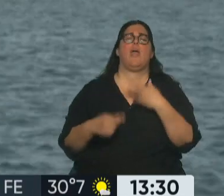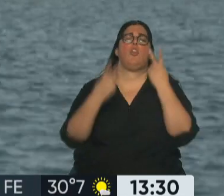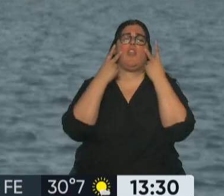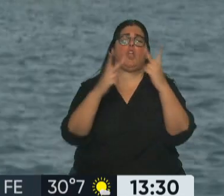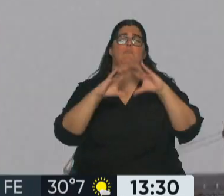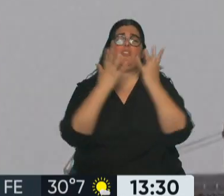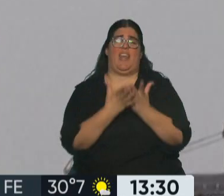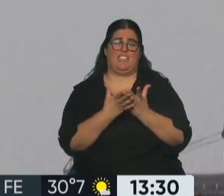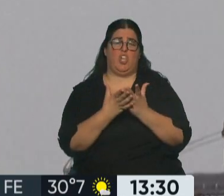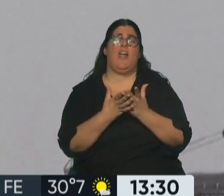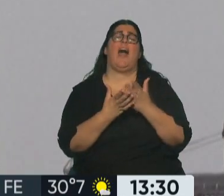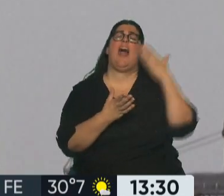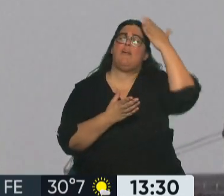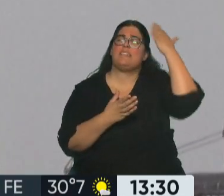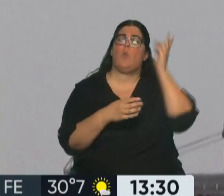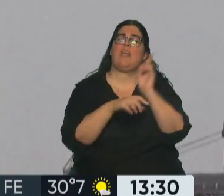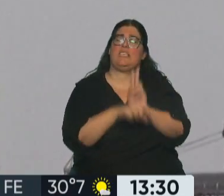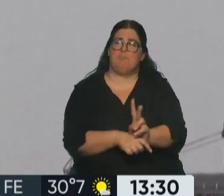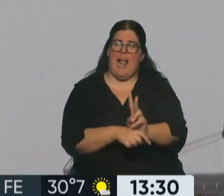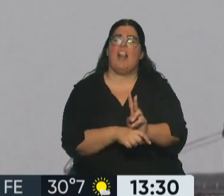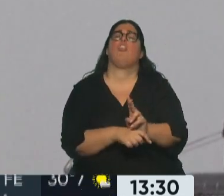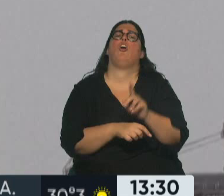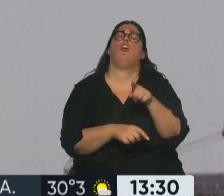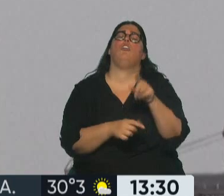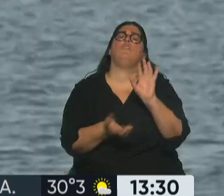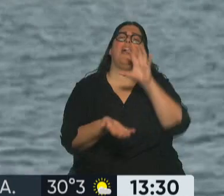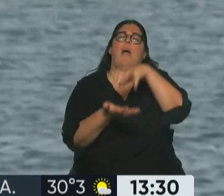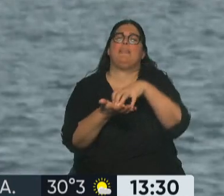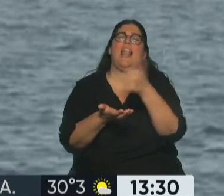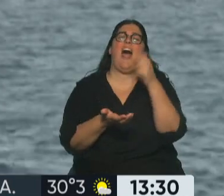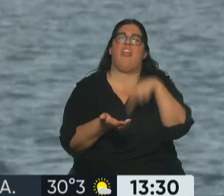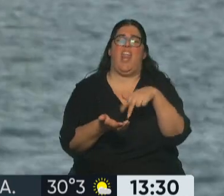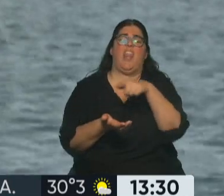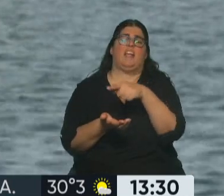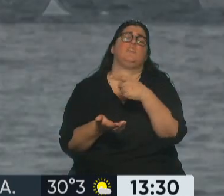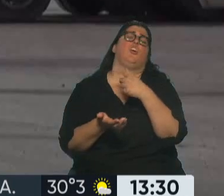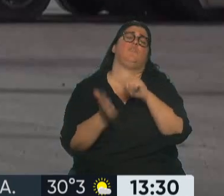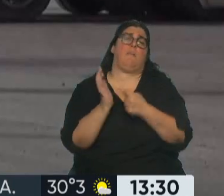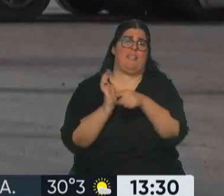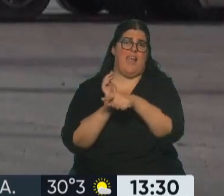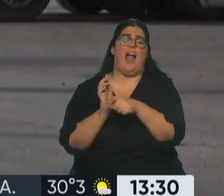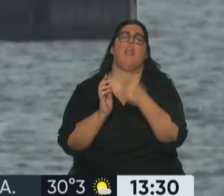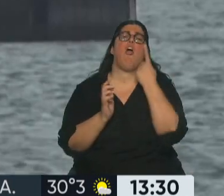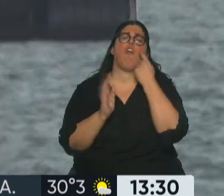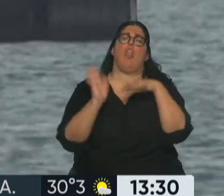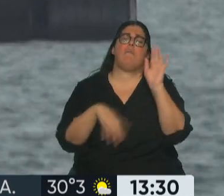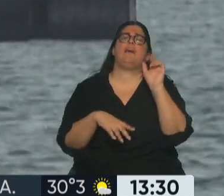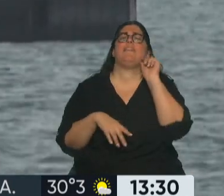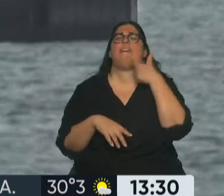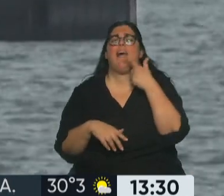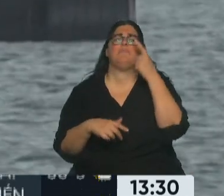Saudita tiene su sede en adén la capital comercial yemení Y controla sus principales yacimientos de gas y